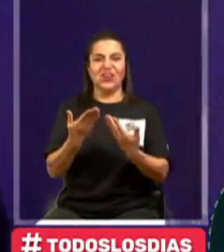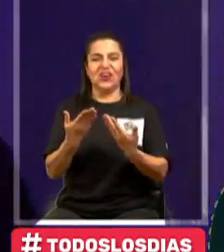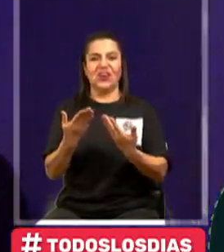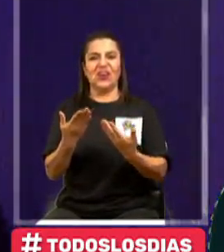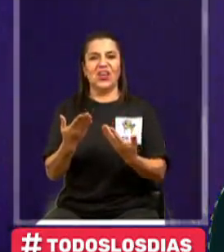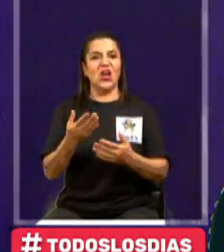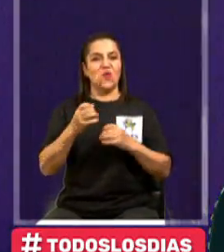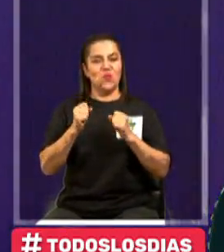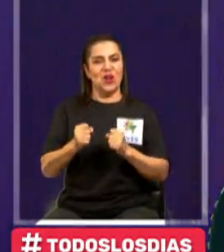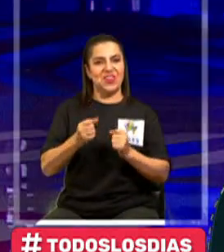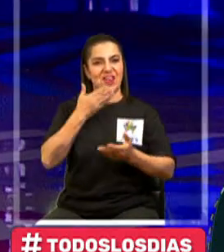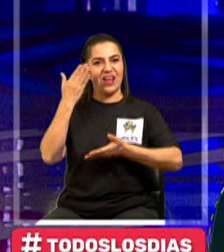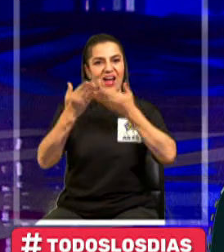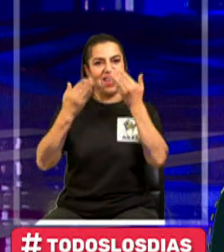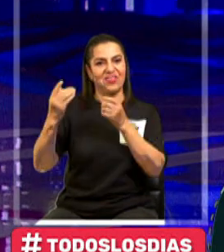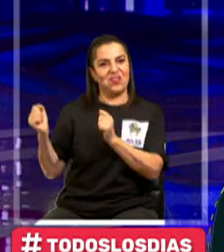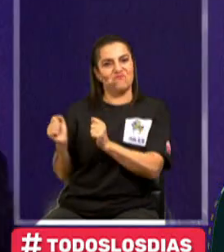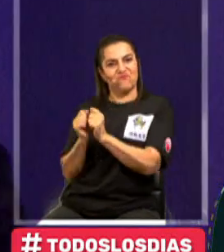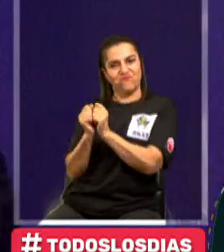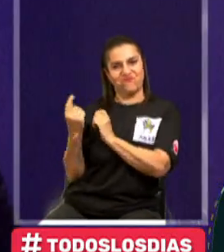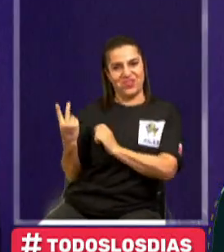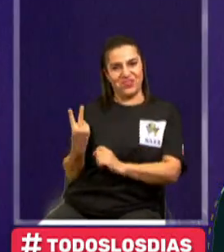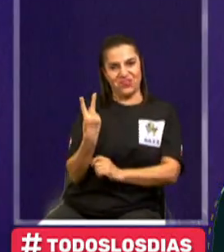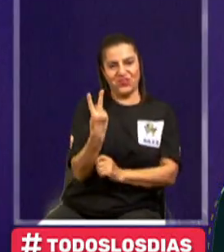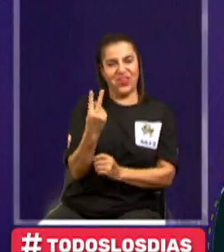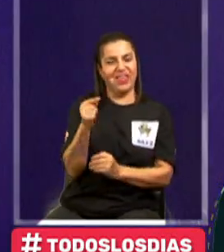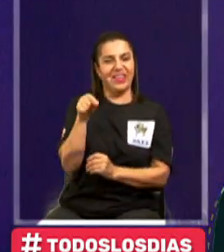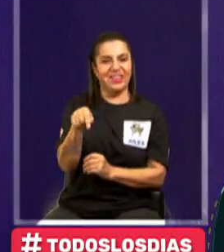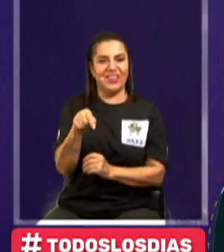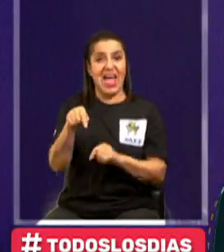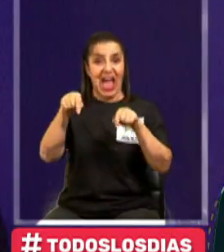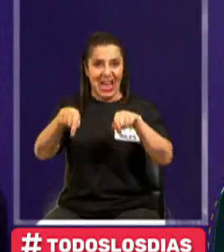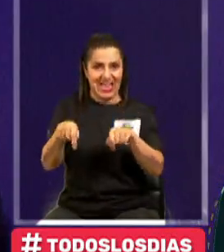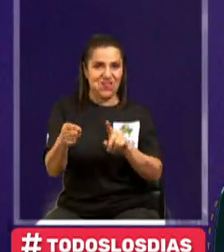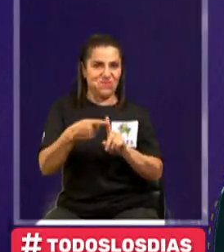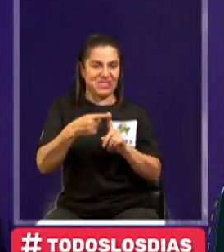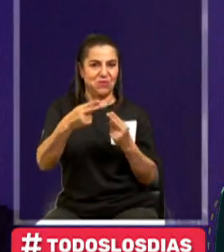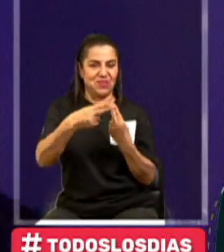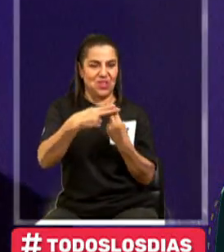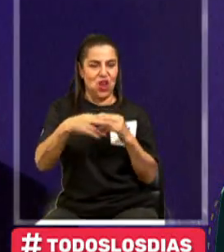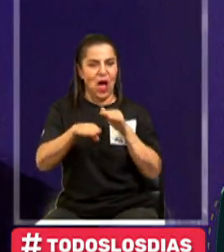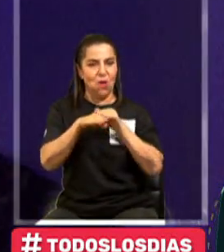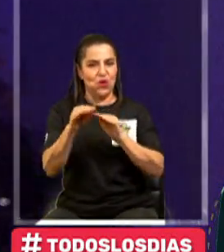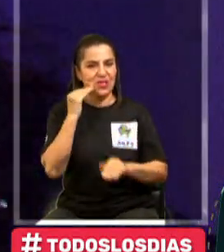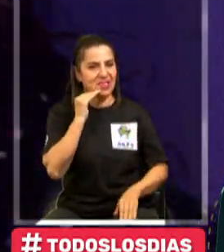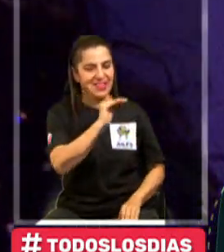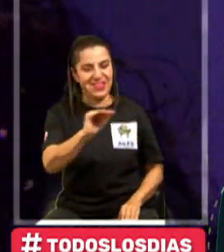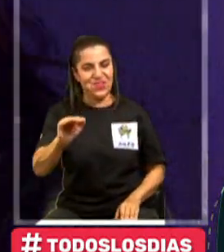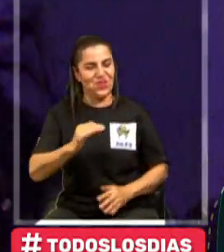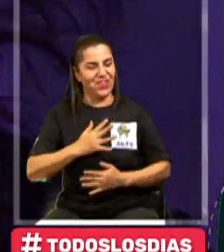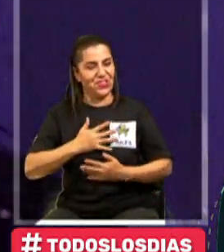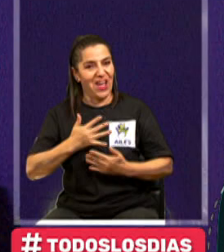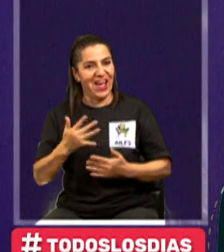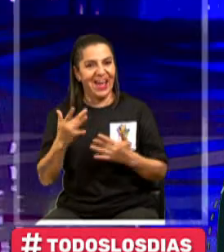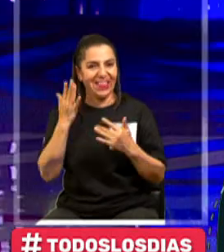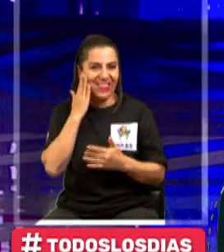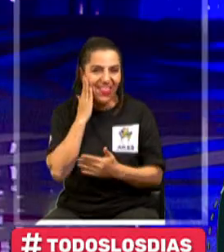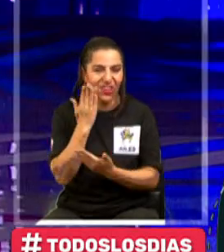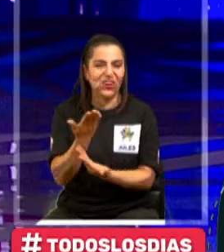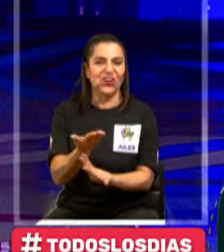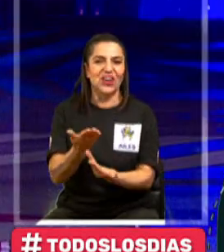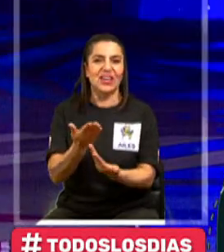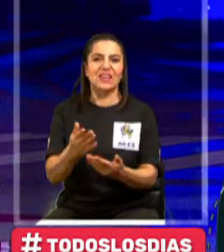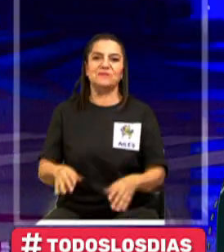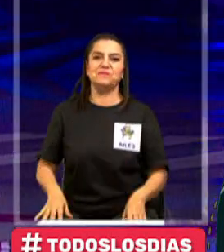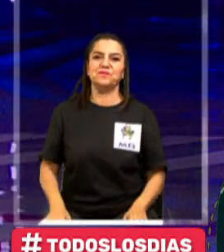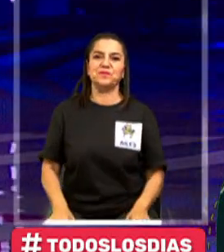poder cantar con el Rebe y estar acá en la Teletón para apoyar a todos los niños que son súper encantados. ¿Voy a Mortal Kombat? ¿Voy a Mortal